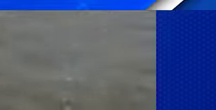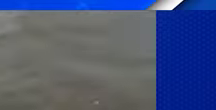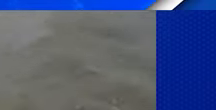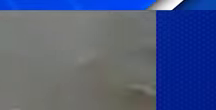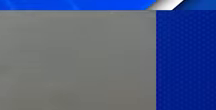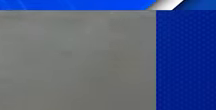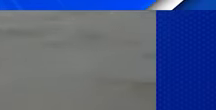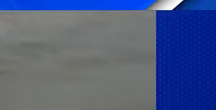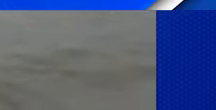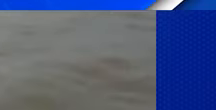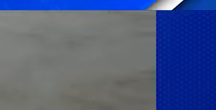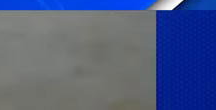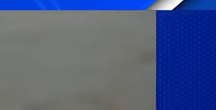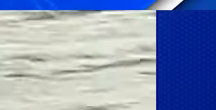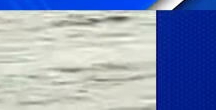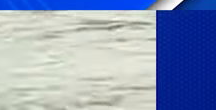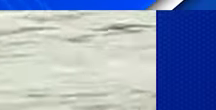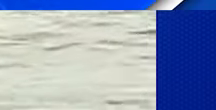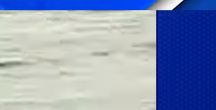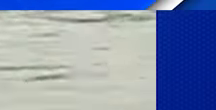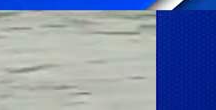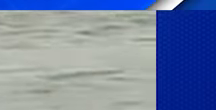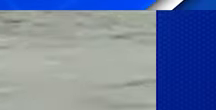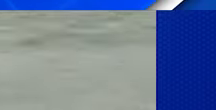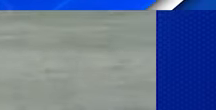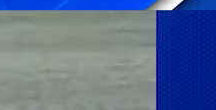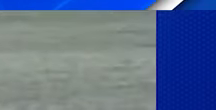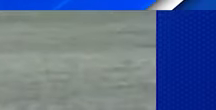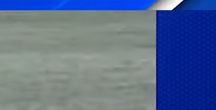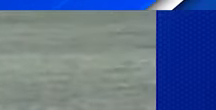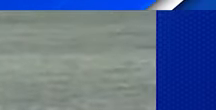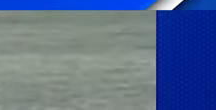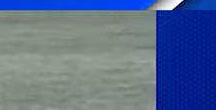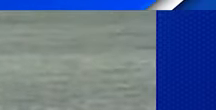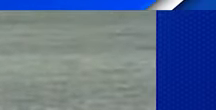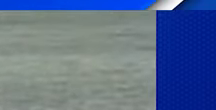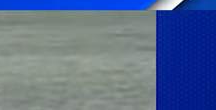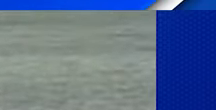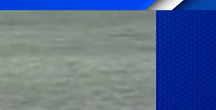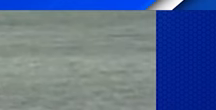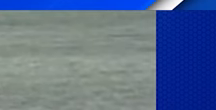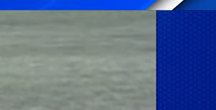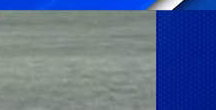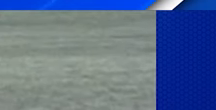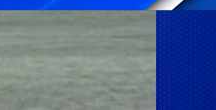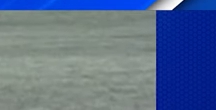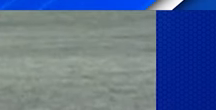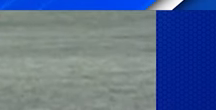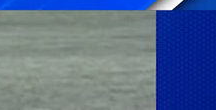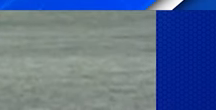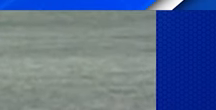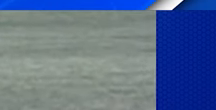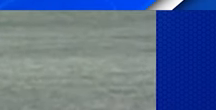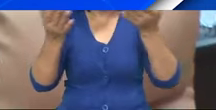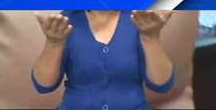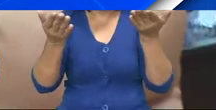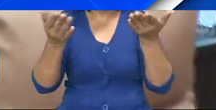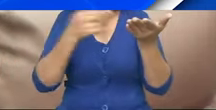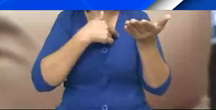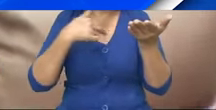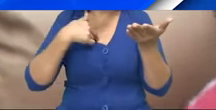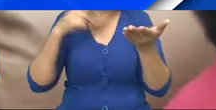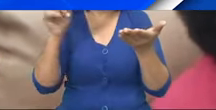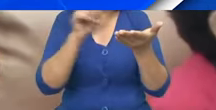de Londres LIBOR a la tasa SORF, con la garantía de que no incrementará la tasa de interés. No